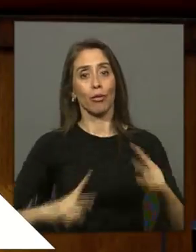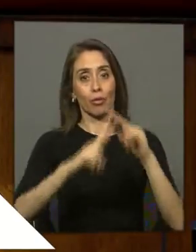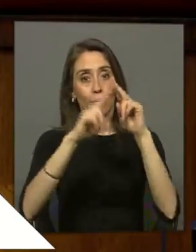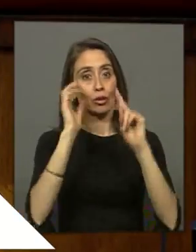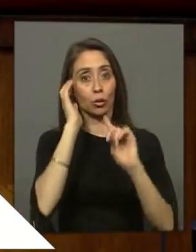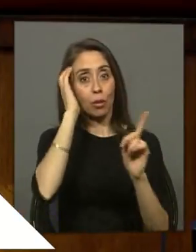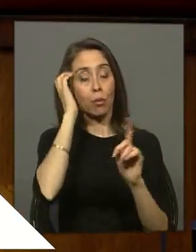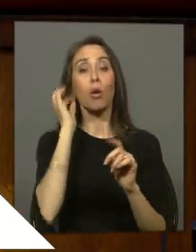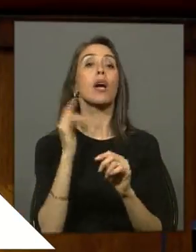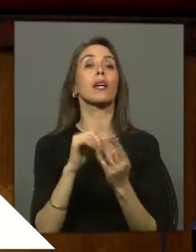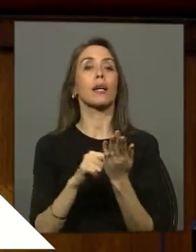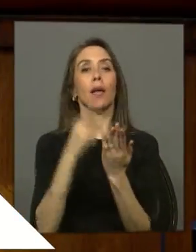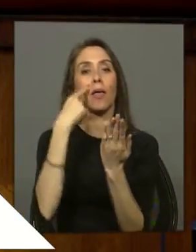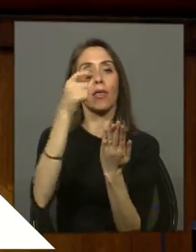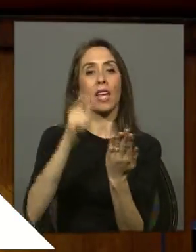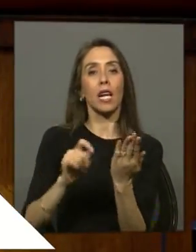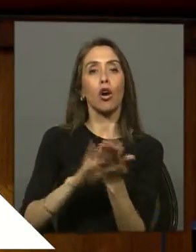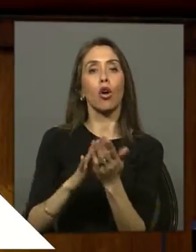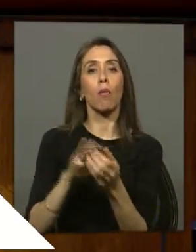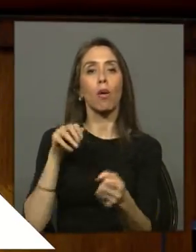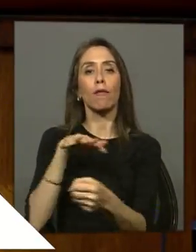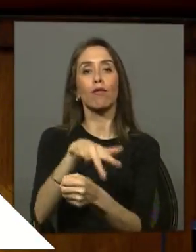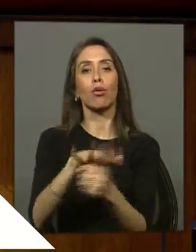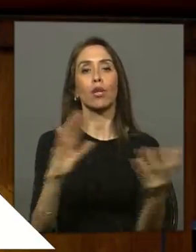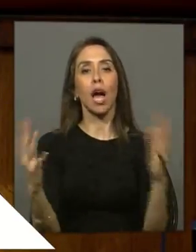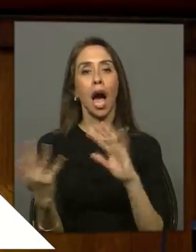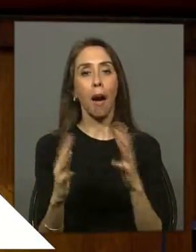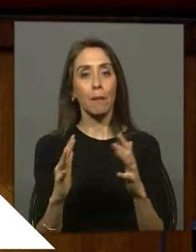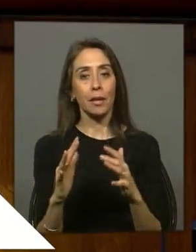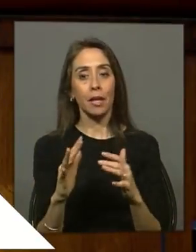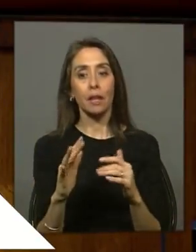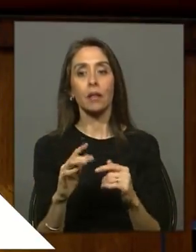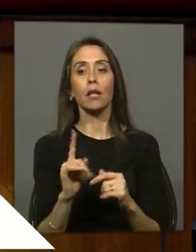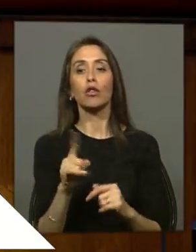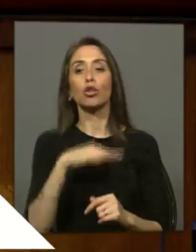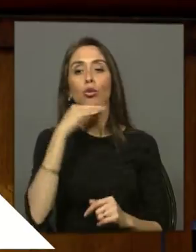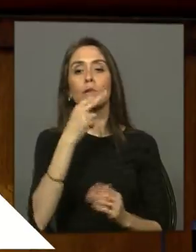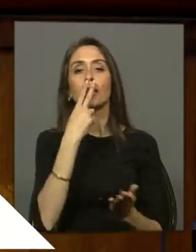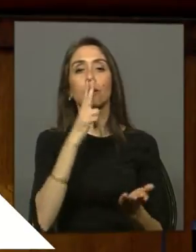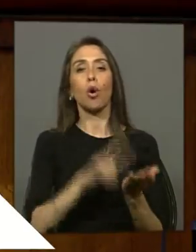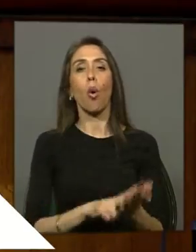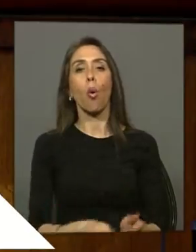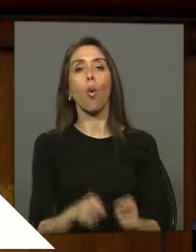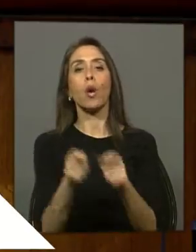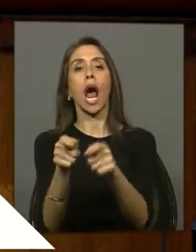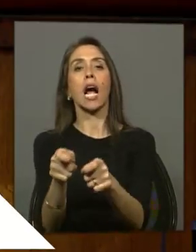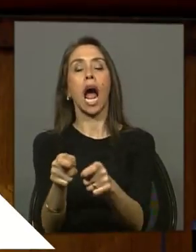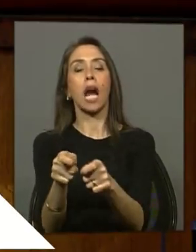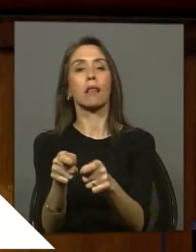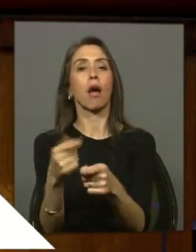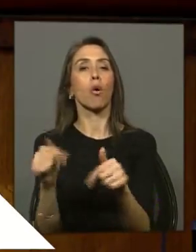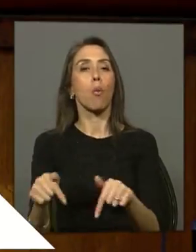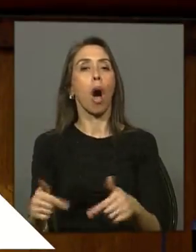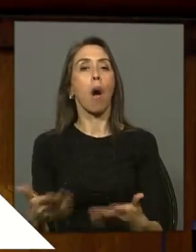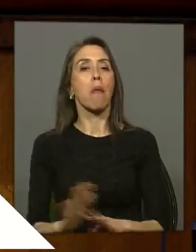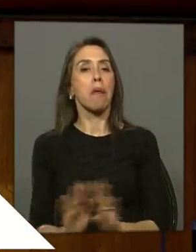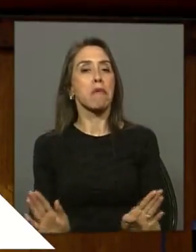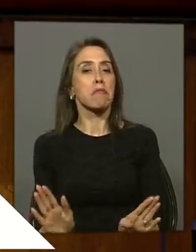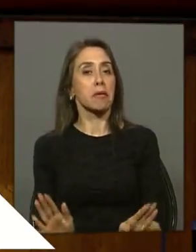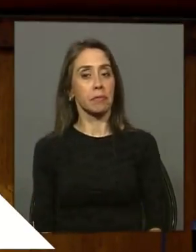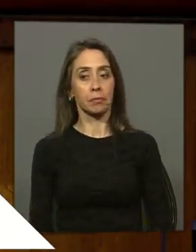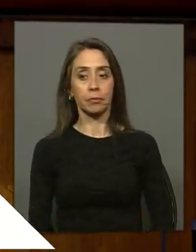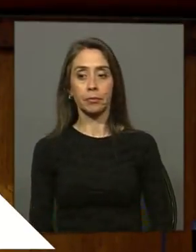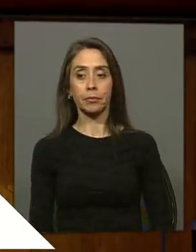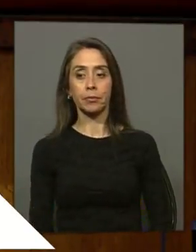declaración de impacto ambiental no bastando una carta de pertinencia como ocurre actualmente por